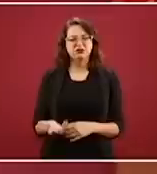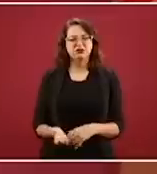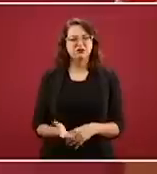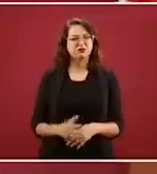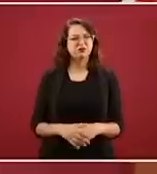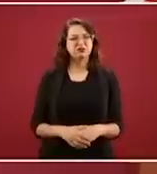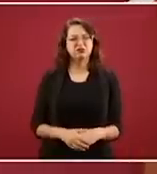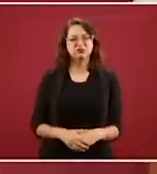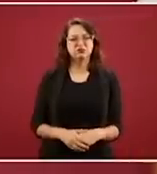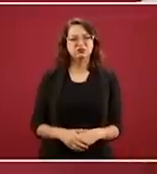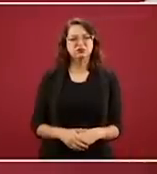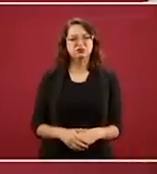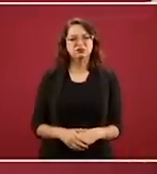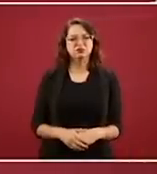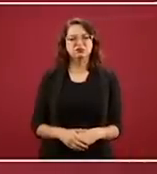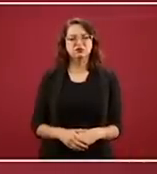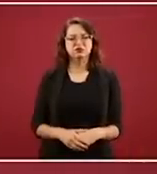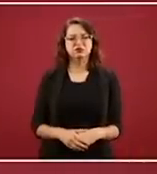pocos